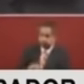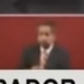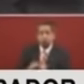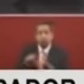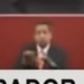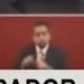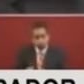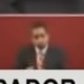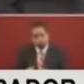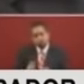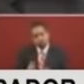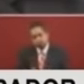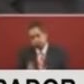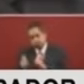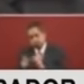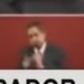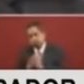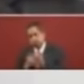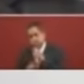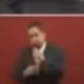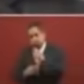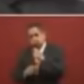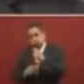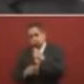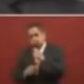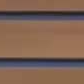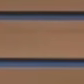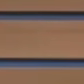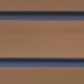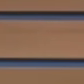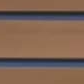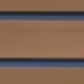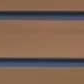regreso a sus países.